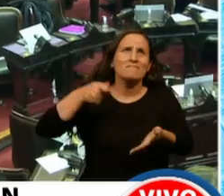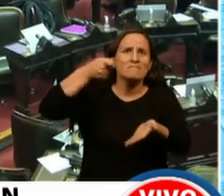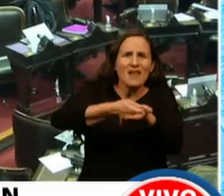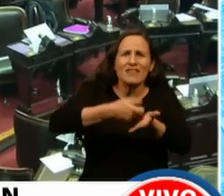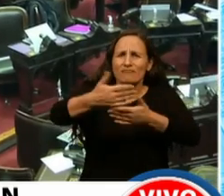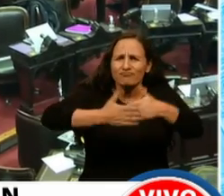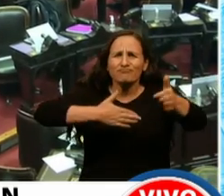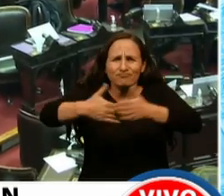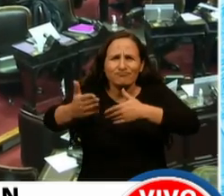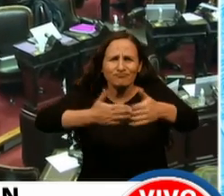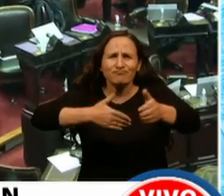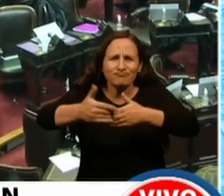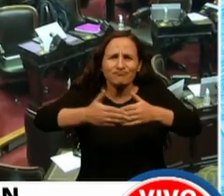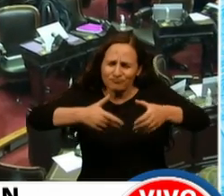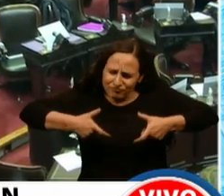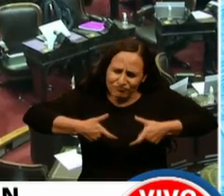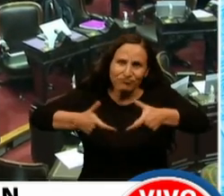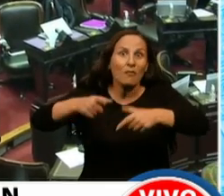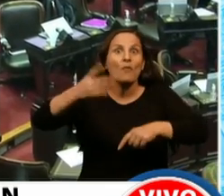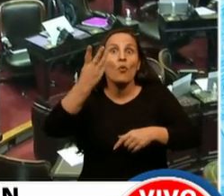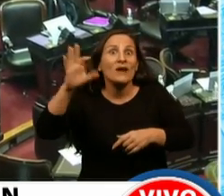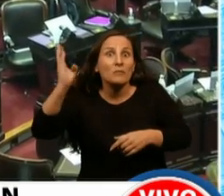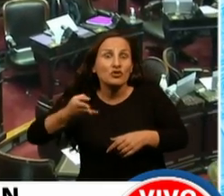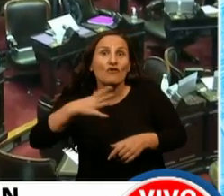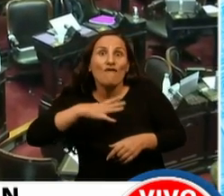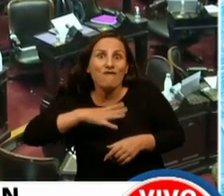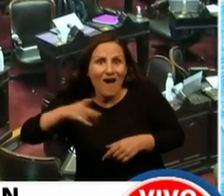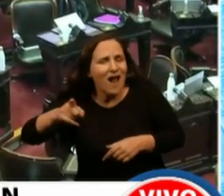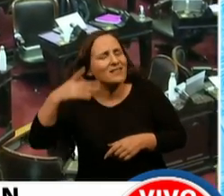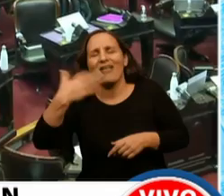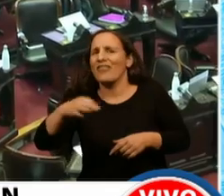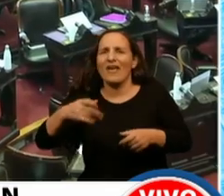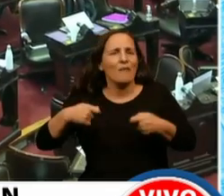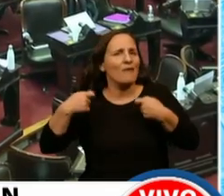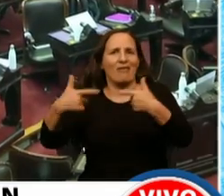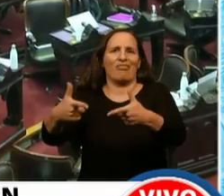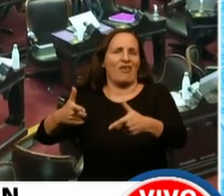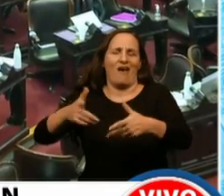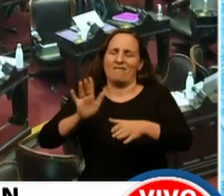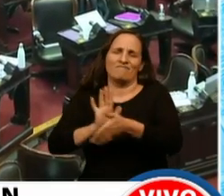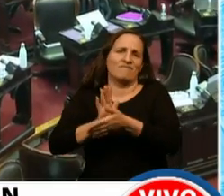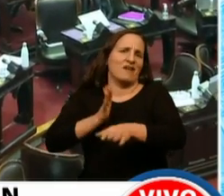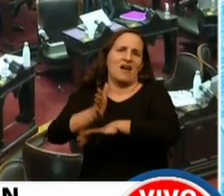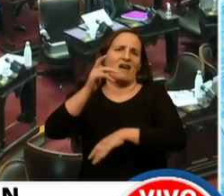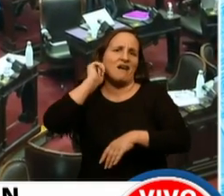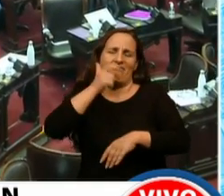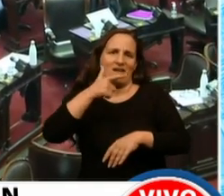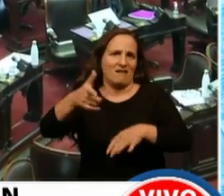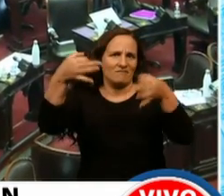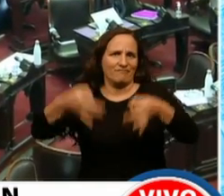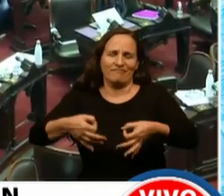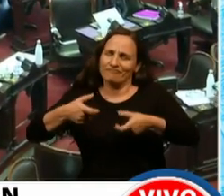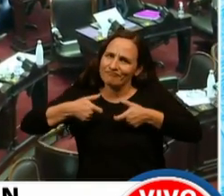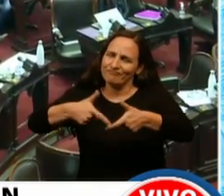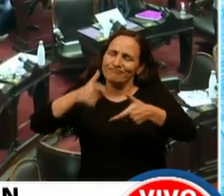para llegar a ese 40 por ciento de la ciudadanía aún sin acceso a la red otro error es que